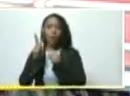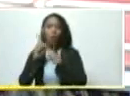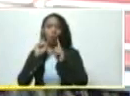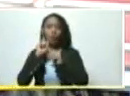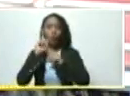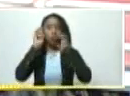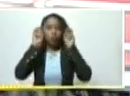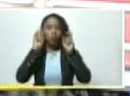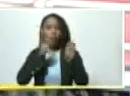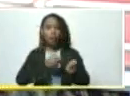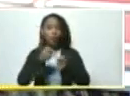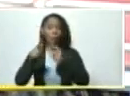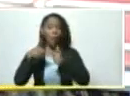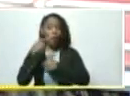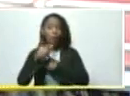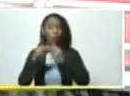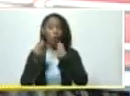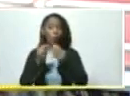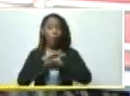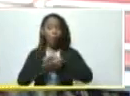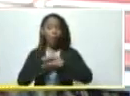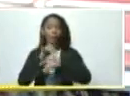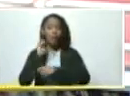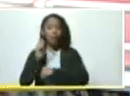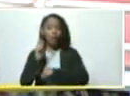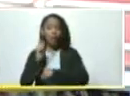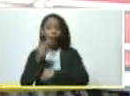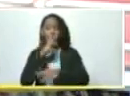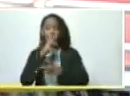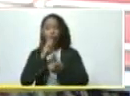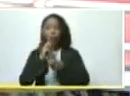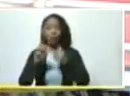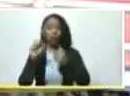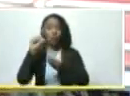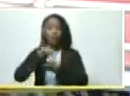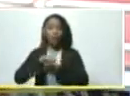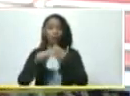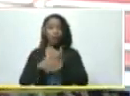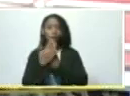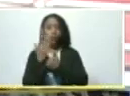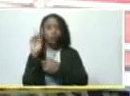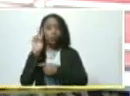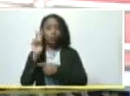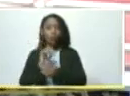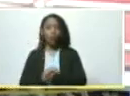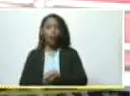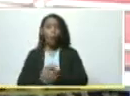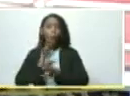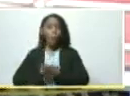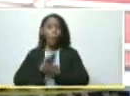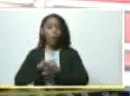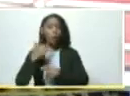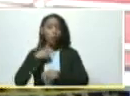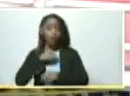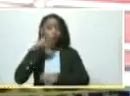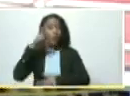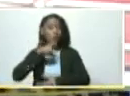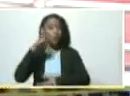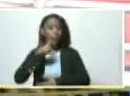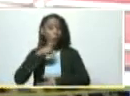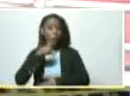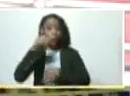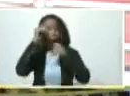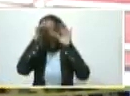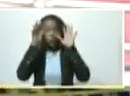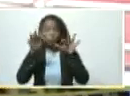temas, llevarlos mañana como ministra de Finanzas al Banco Central de Venezuela. Se lo autoricé, porque necesitamos estar pendientes,